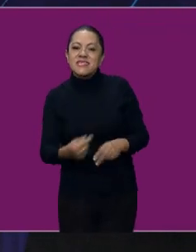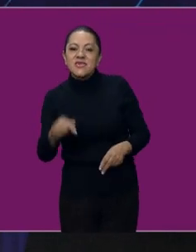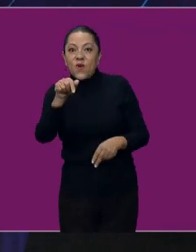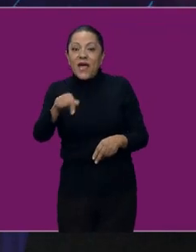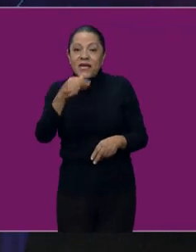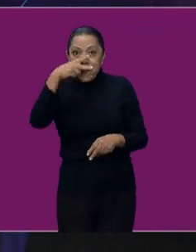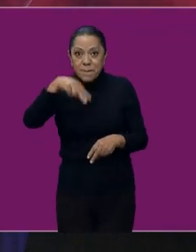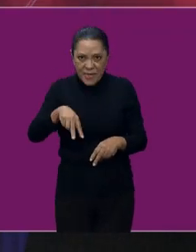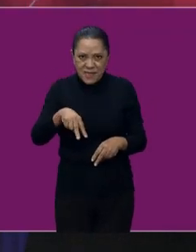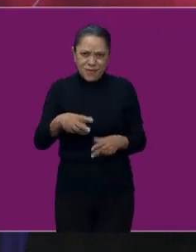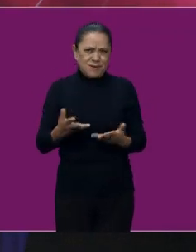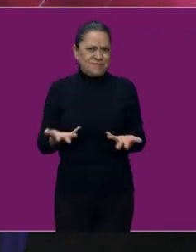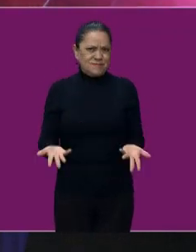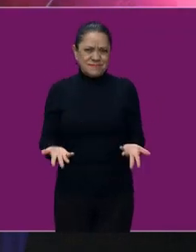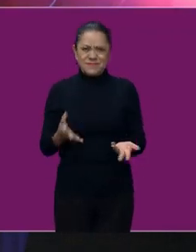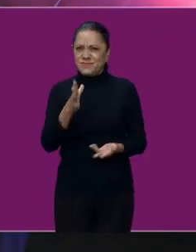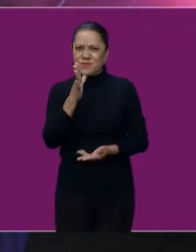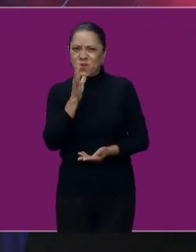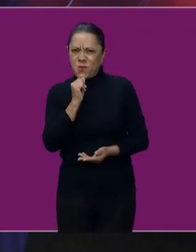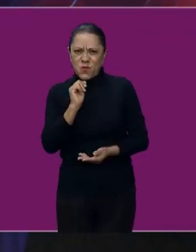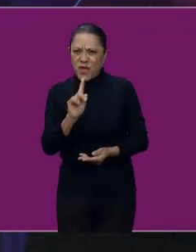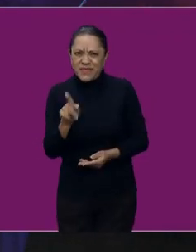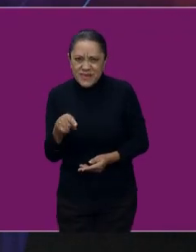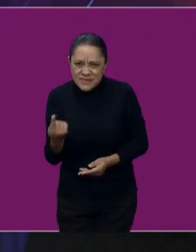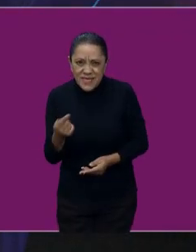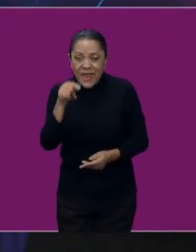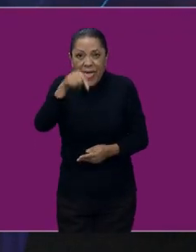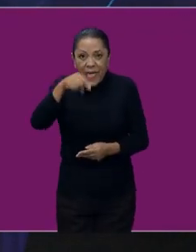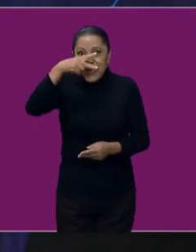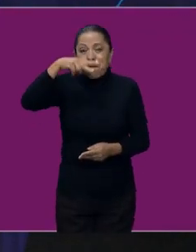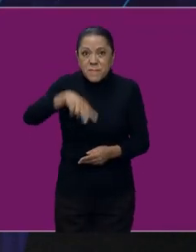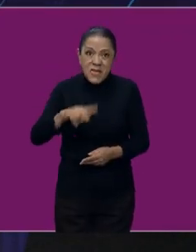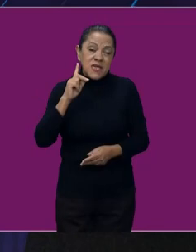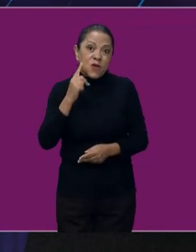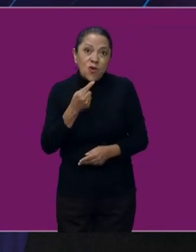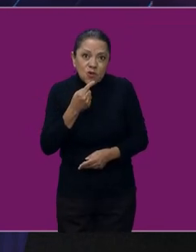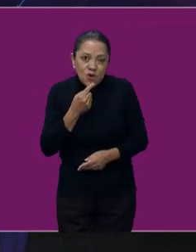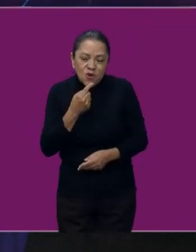entonces no eso no para los sordos mexicanos